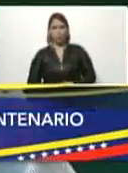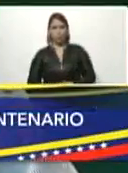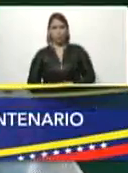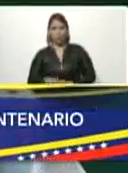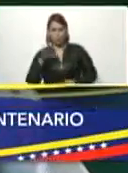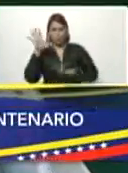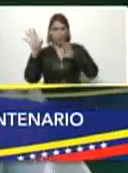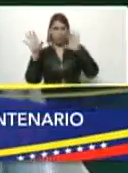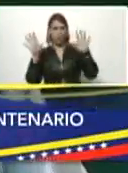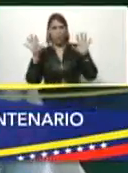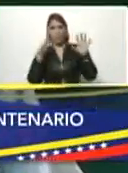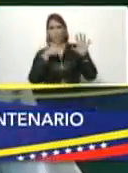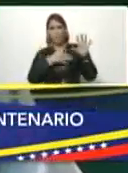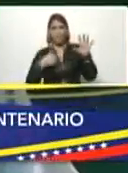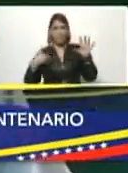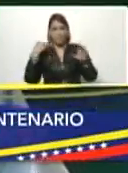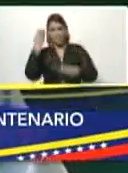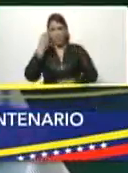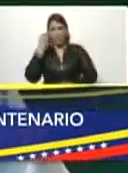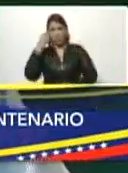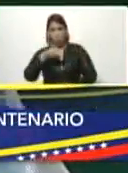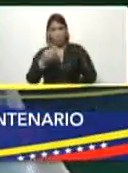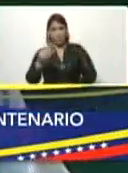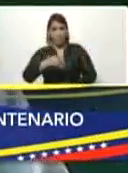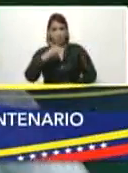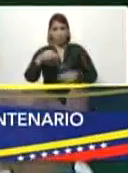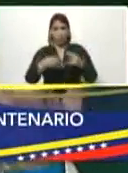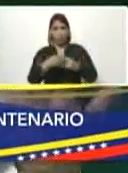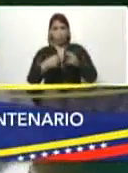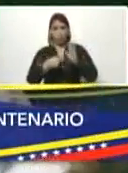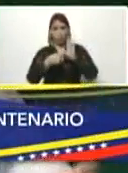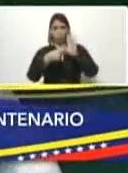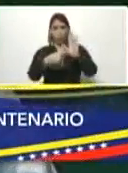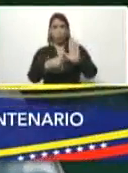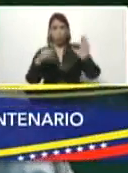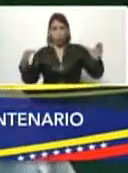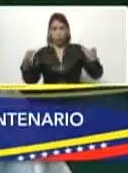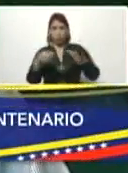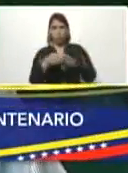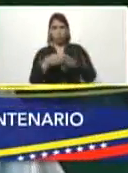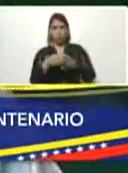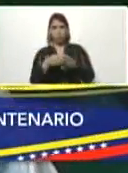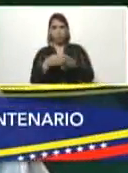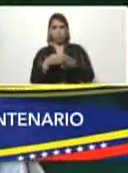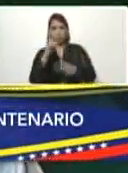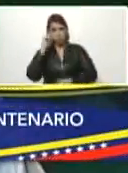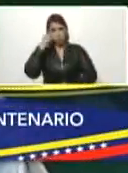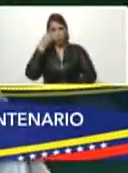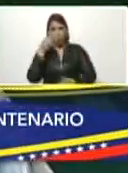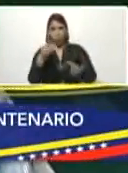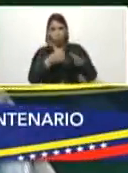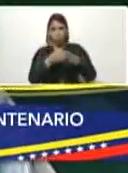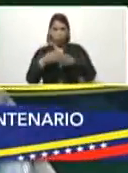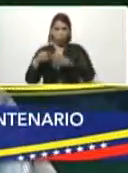países. Y creo que hoy más que nunca ha quedado de manifiesto en una reunión y una reflexión